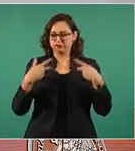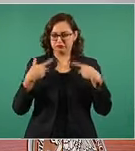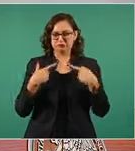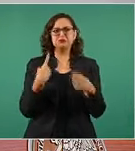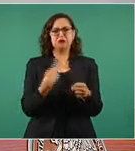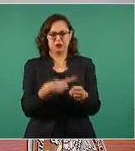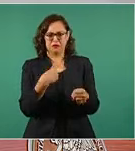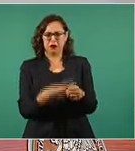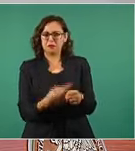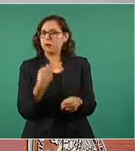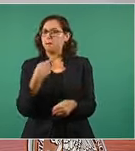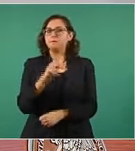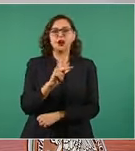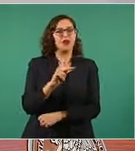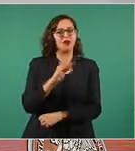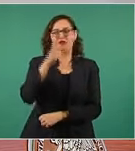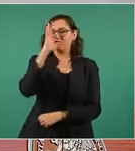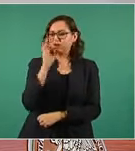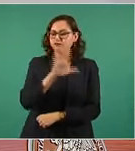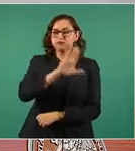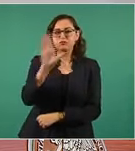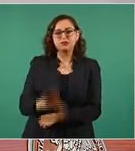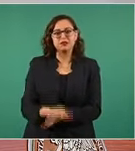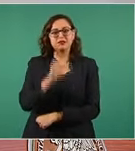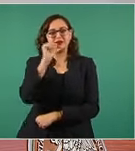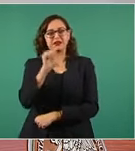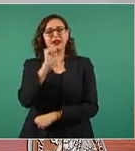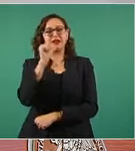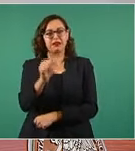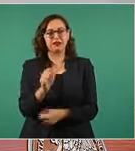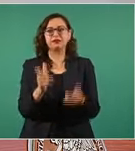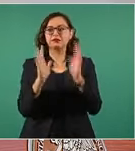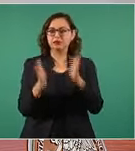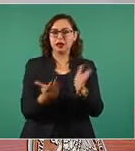contagiadas, resulta un logro humano